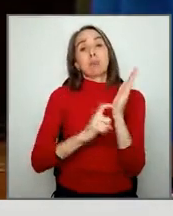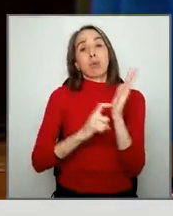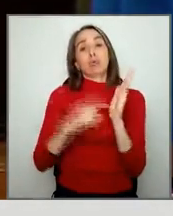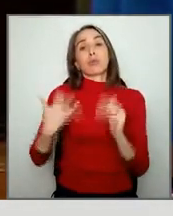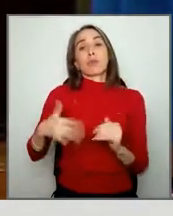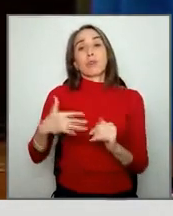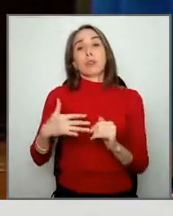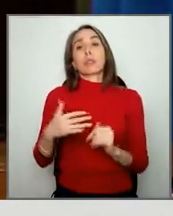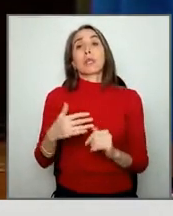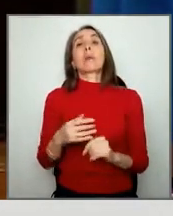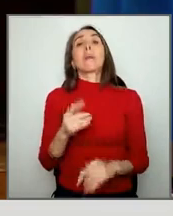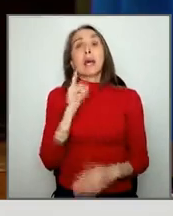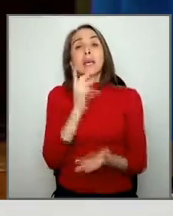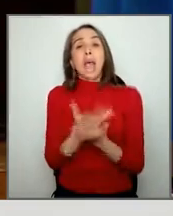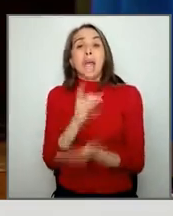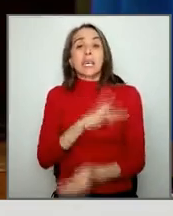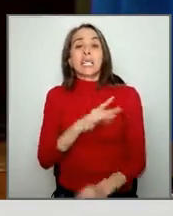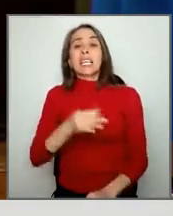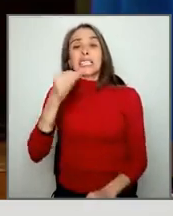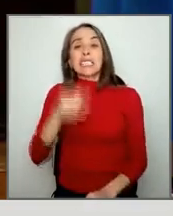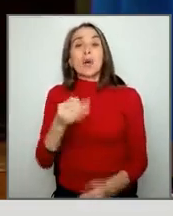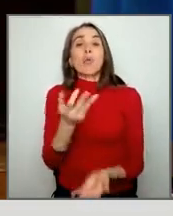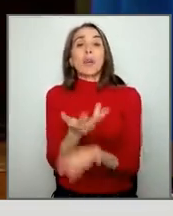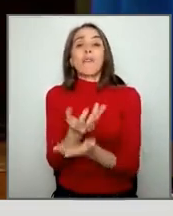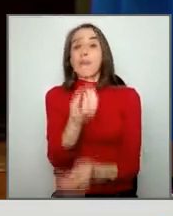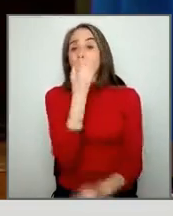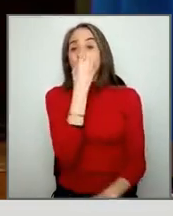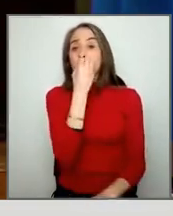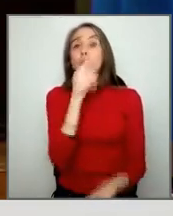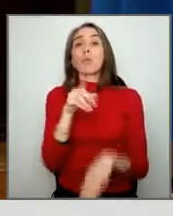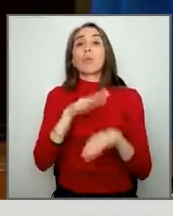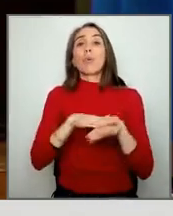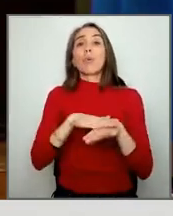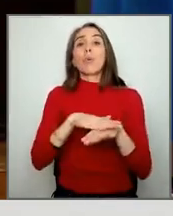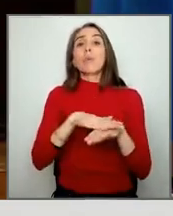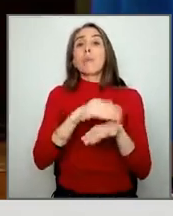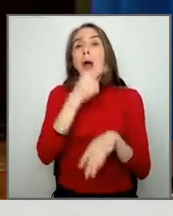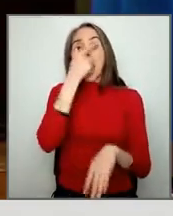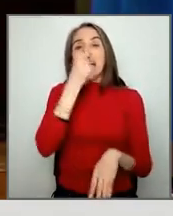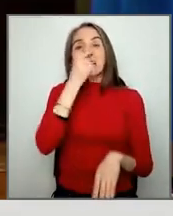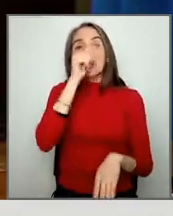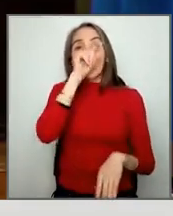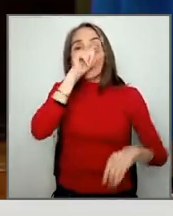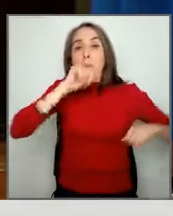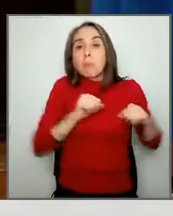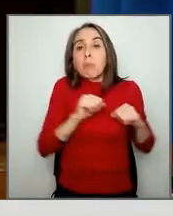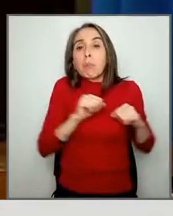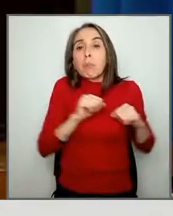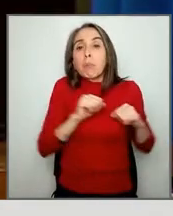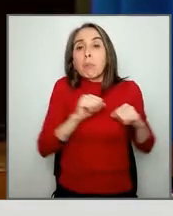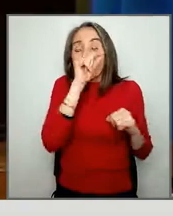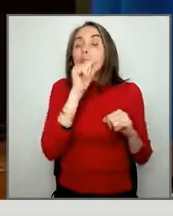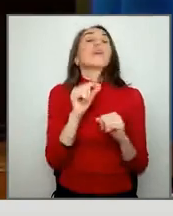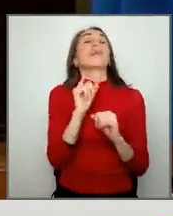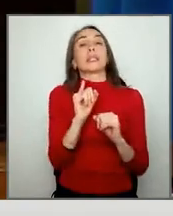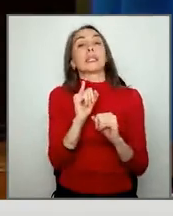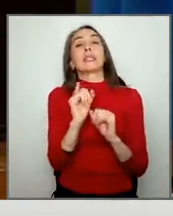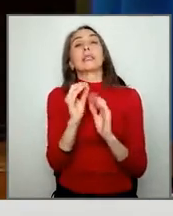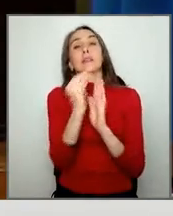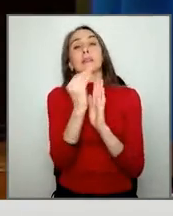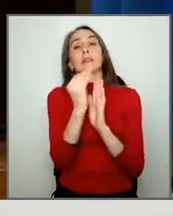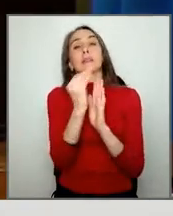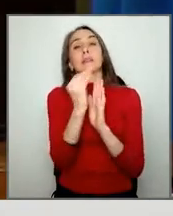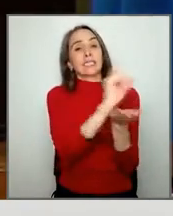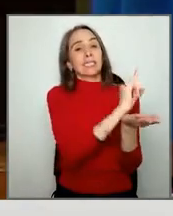alimentaria del país a causa de la gripe aviar y Asimismo ejerza las medidas administrativas dentro del ámbito de su competencia